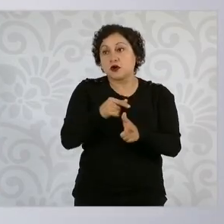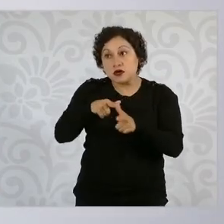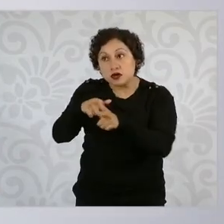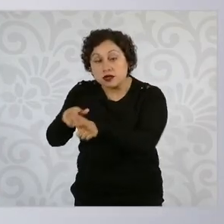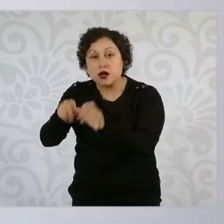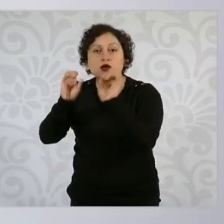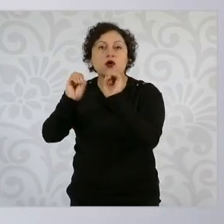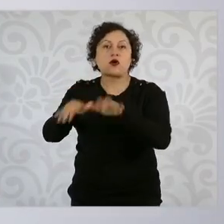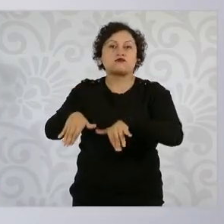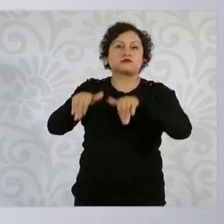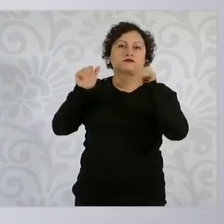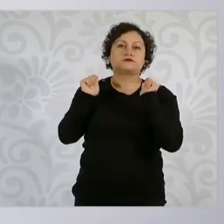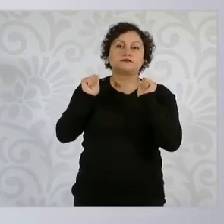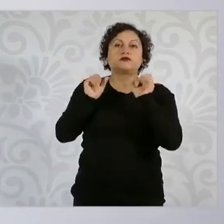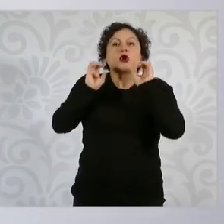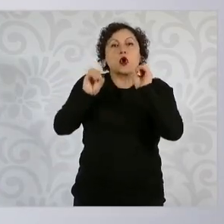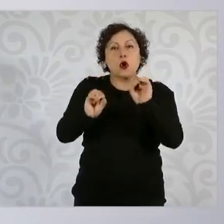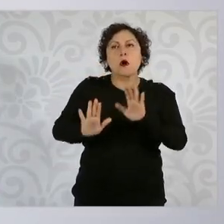judicial diferente